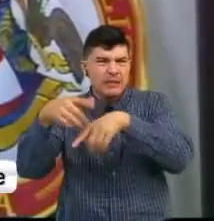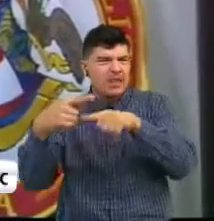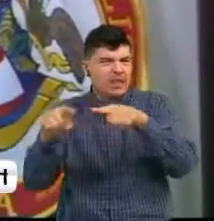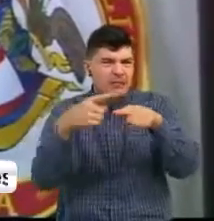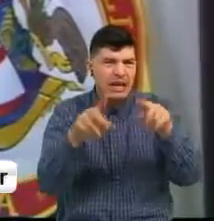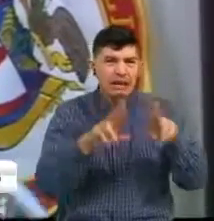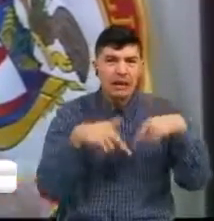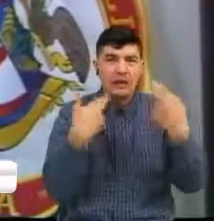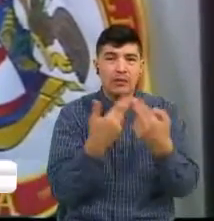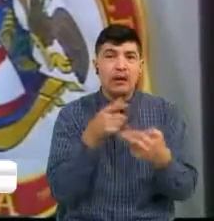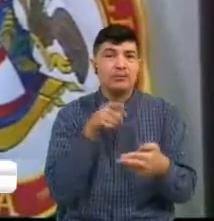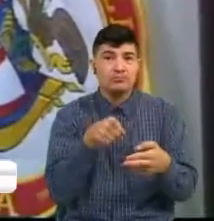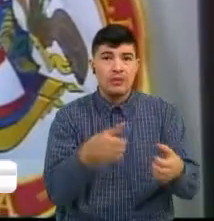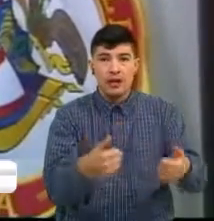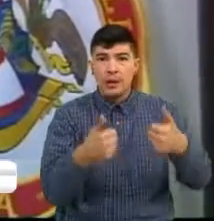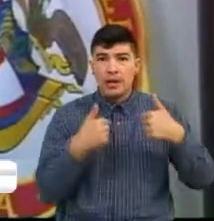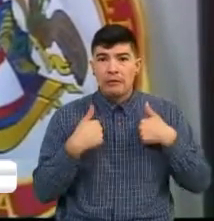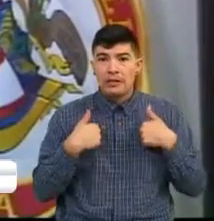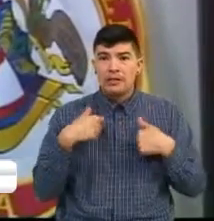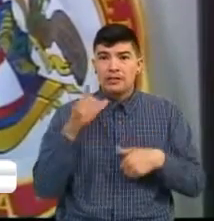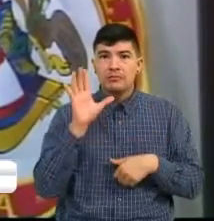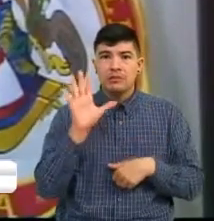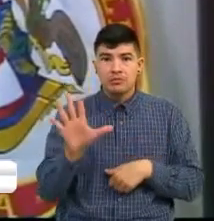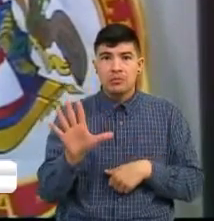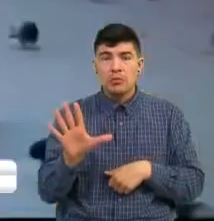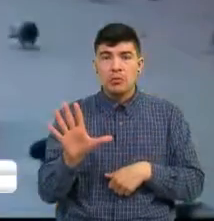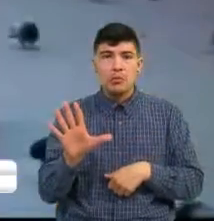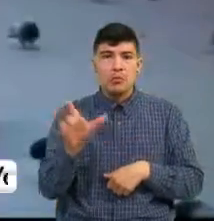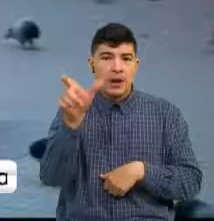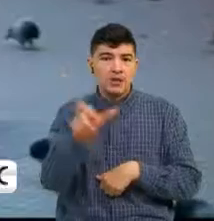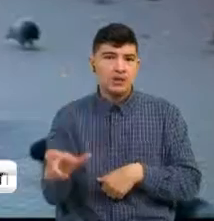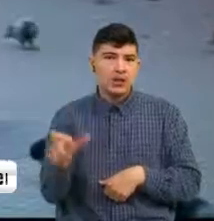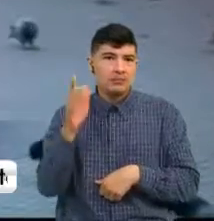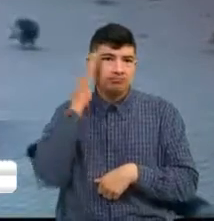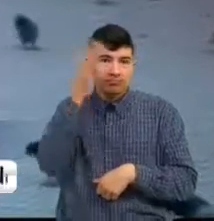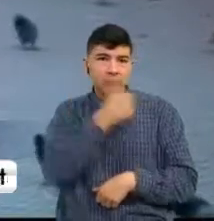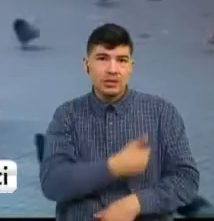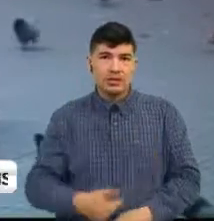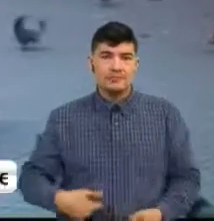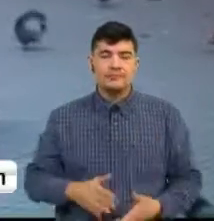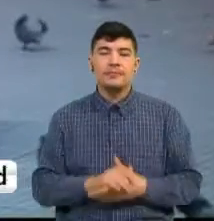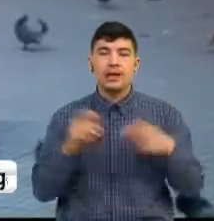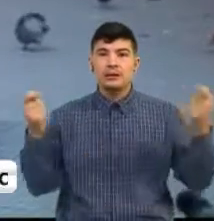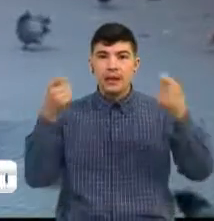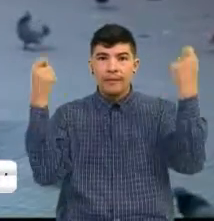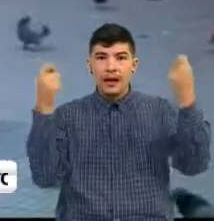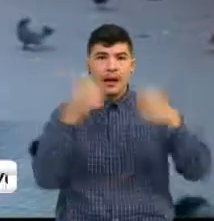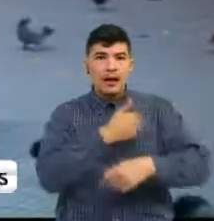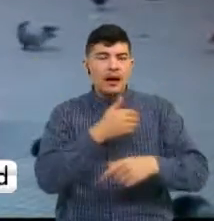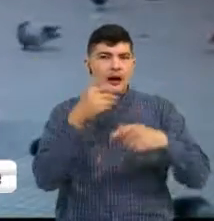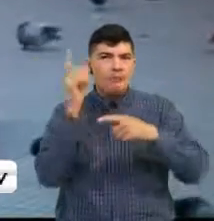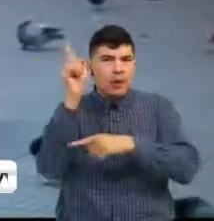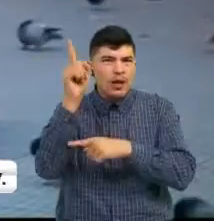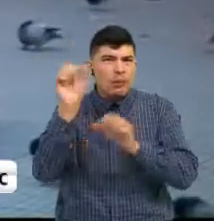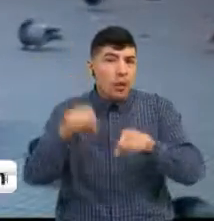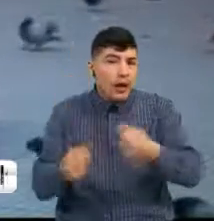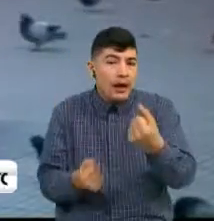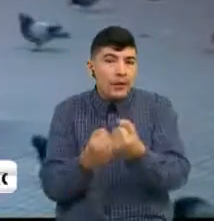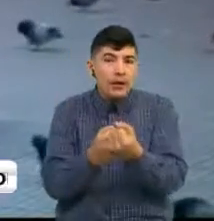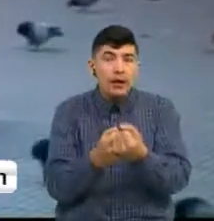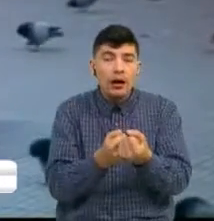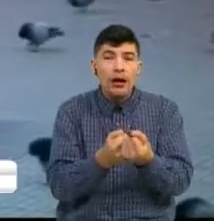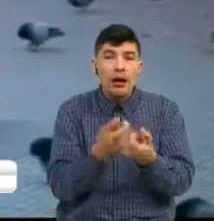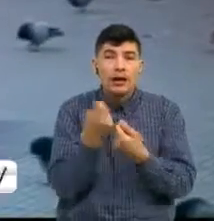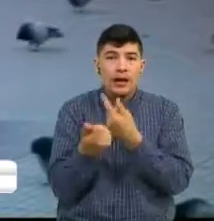que de alguna manera beneficien a un candidato en especial. Las campañas políticas pueden ser financiadas tanto por recursos públicos como por